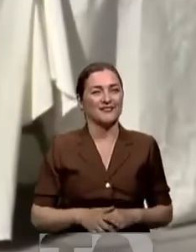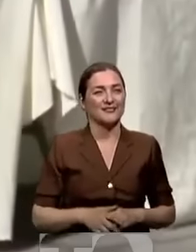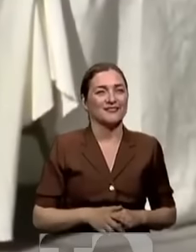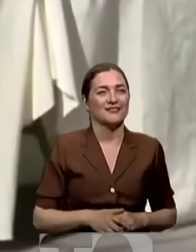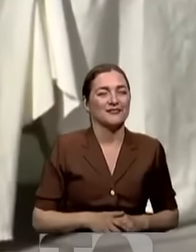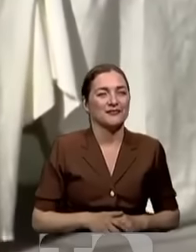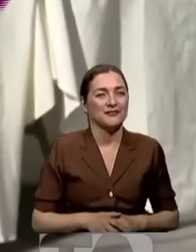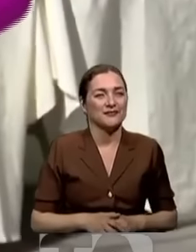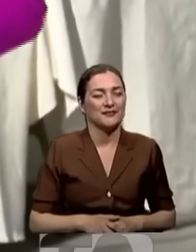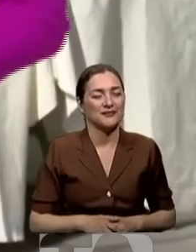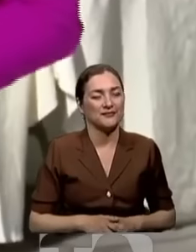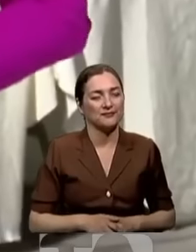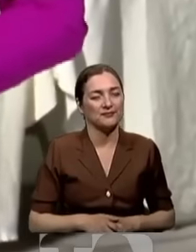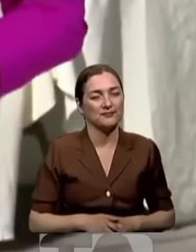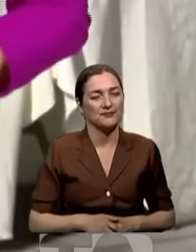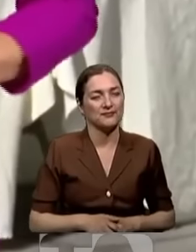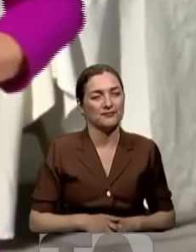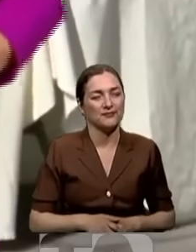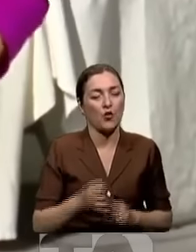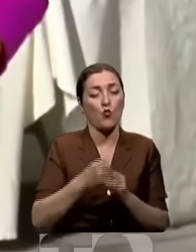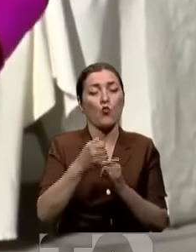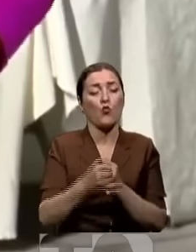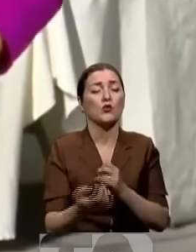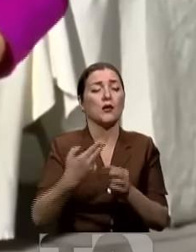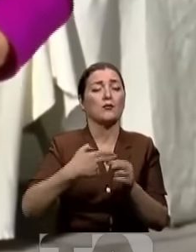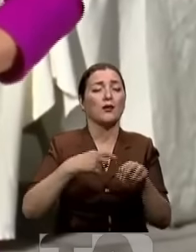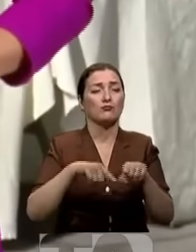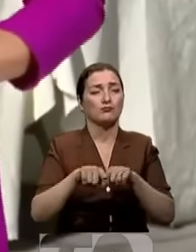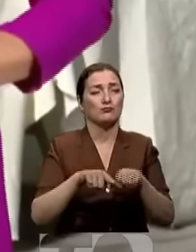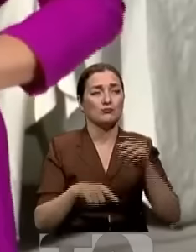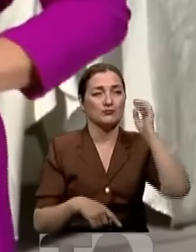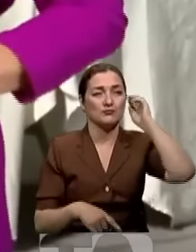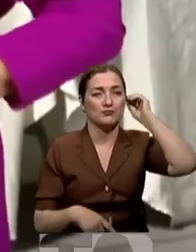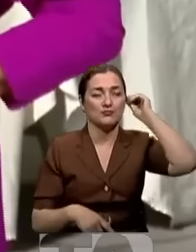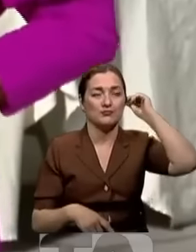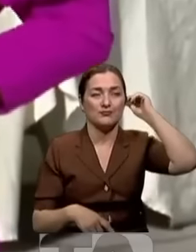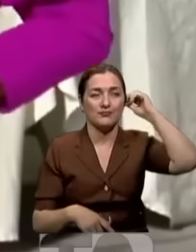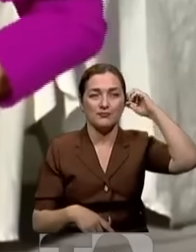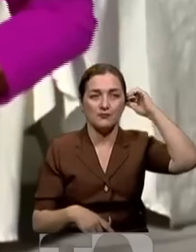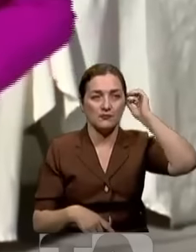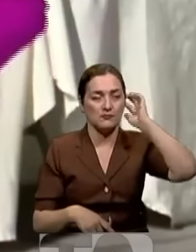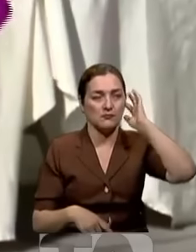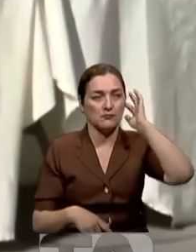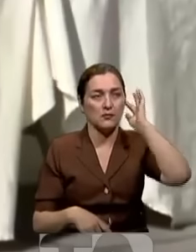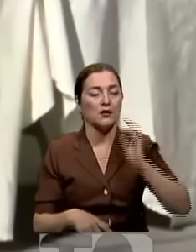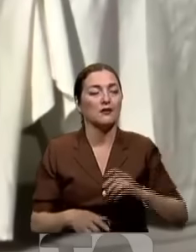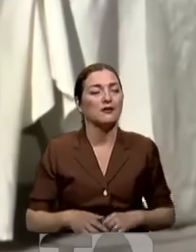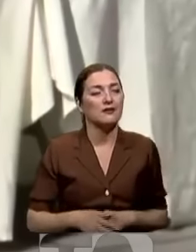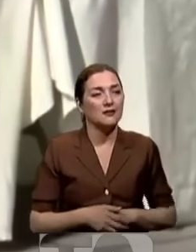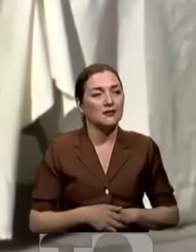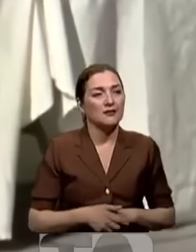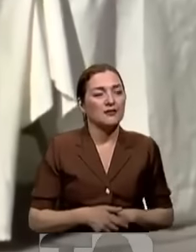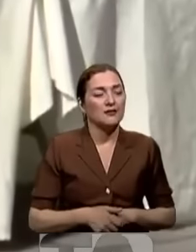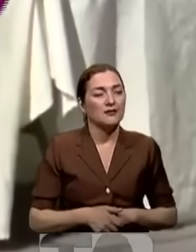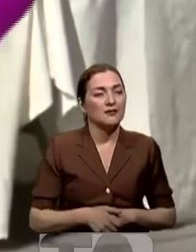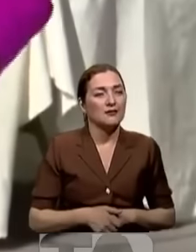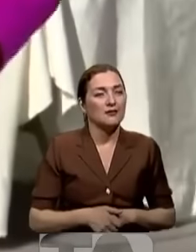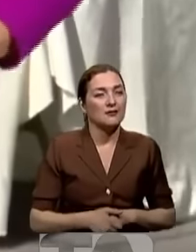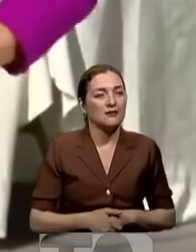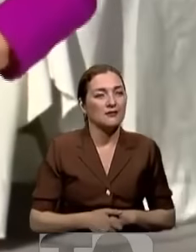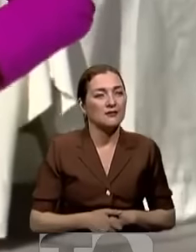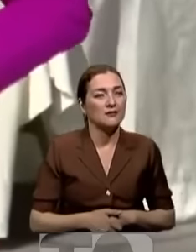la verdad. Y nuestro último clasificado, no quiero decir con esto que esa sea la posición, ni mucho menos, pero